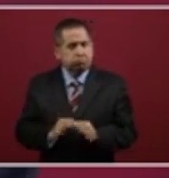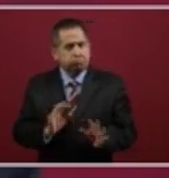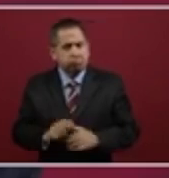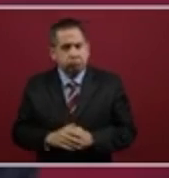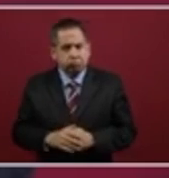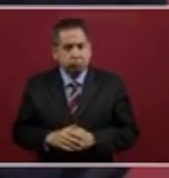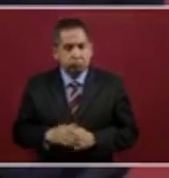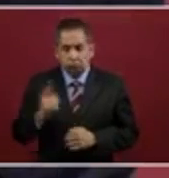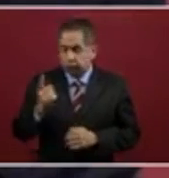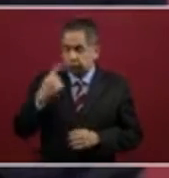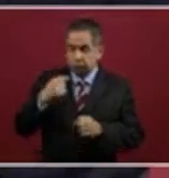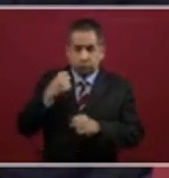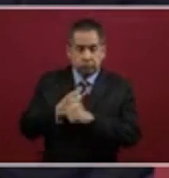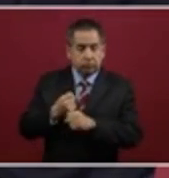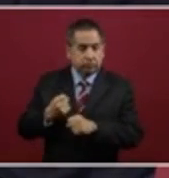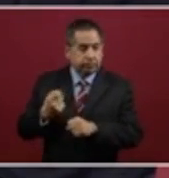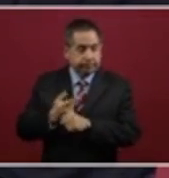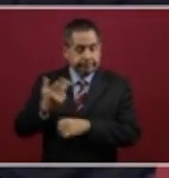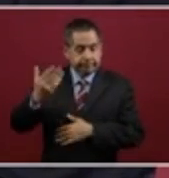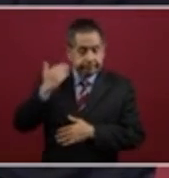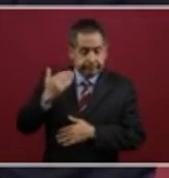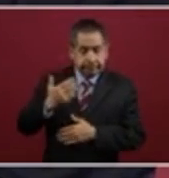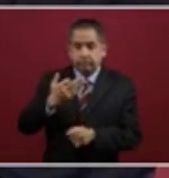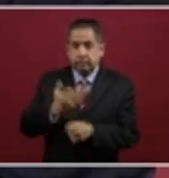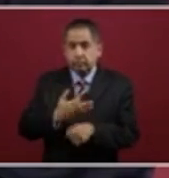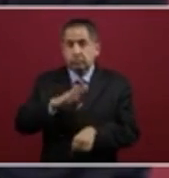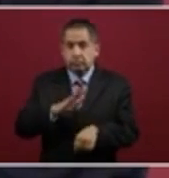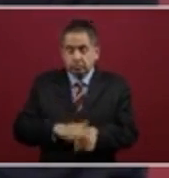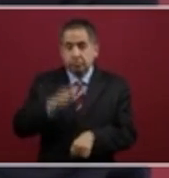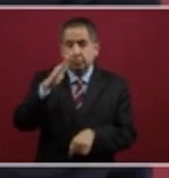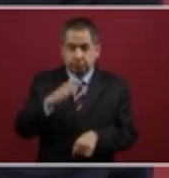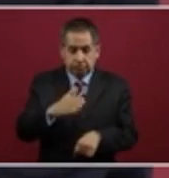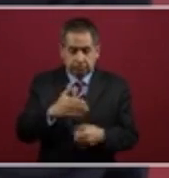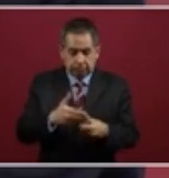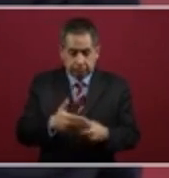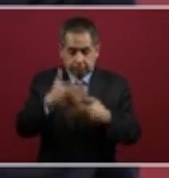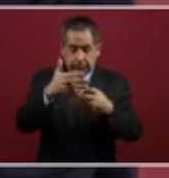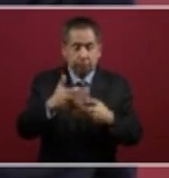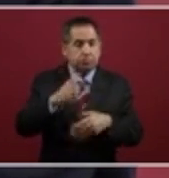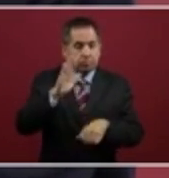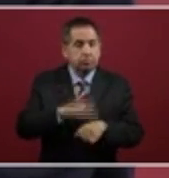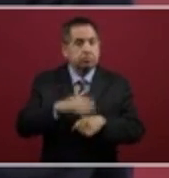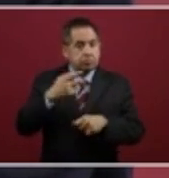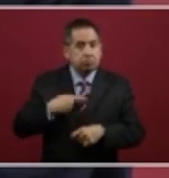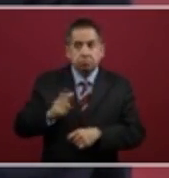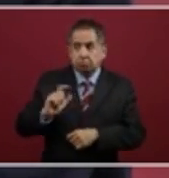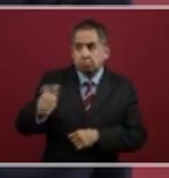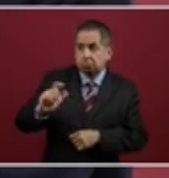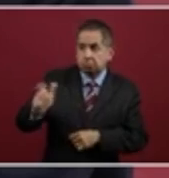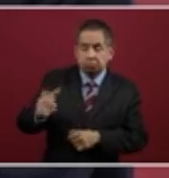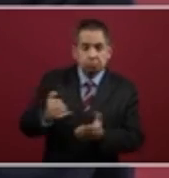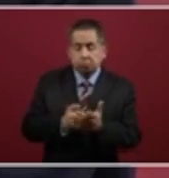del año pasado a este año. Quiere decir que hay más confianza.